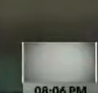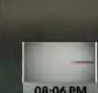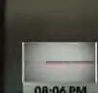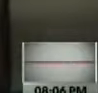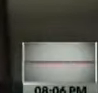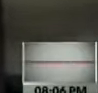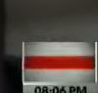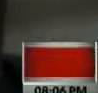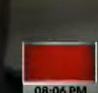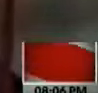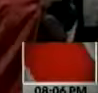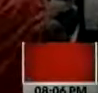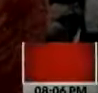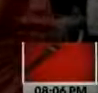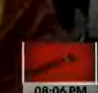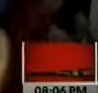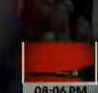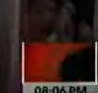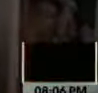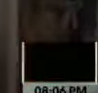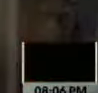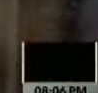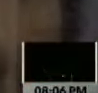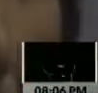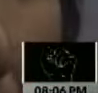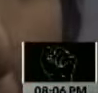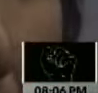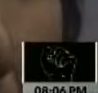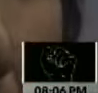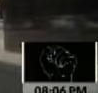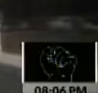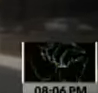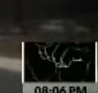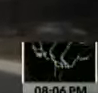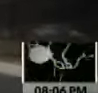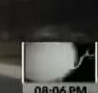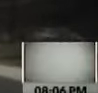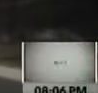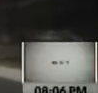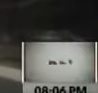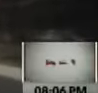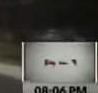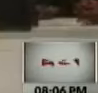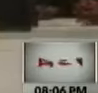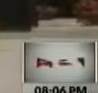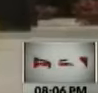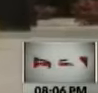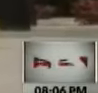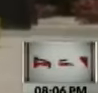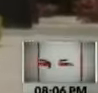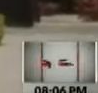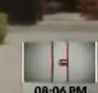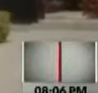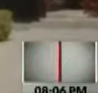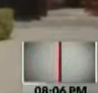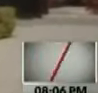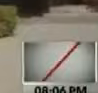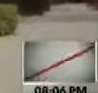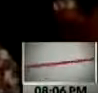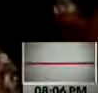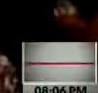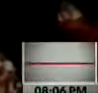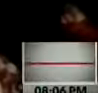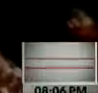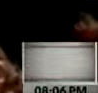anoche soñé esperanza, anoche soñé a Bolívar, sueño de libertad, sueño